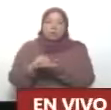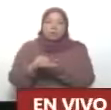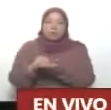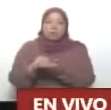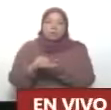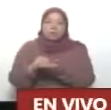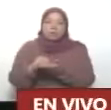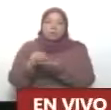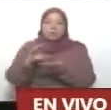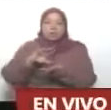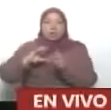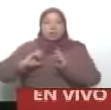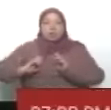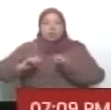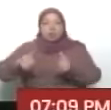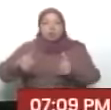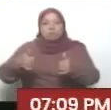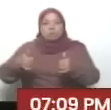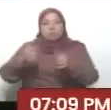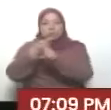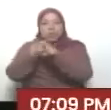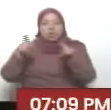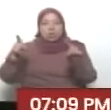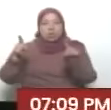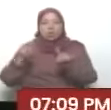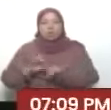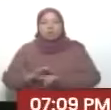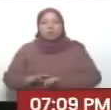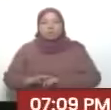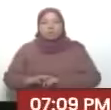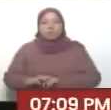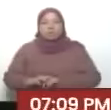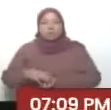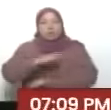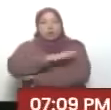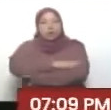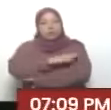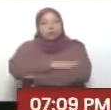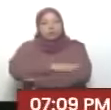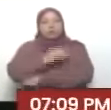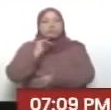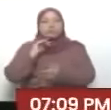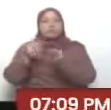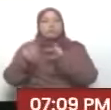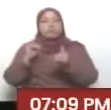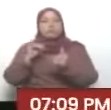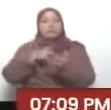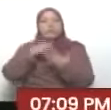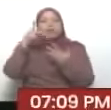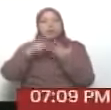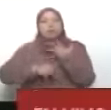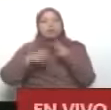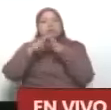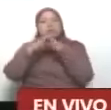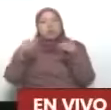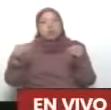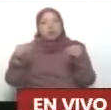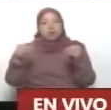de su renacimiento, con una moral a prueba de